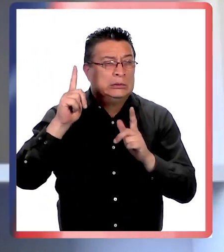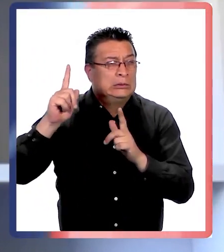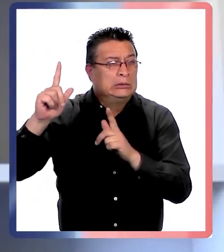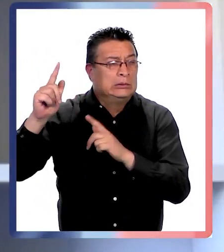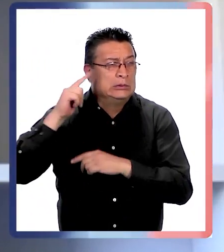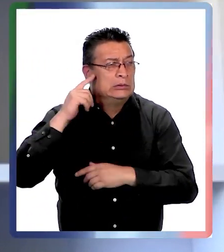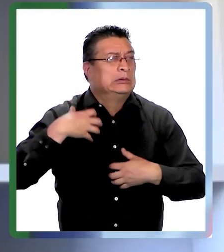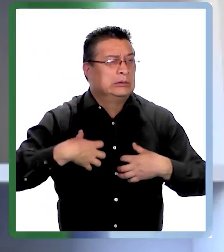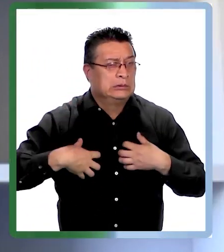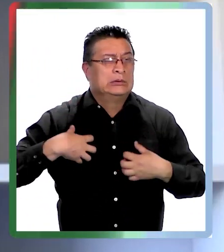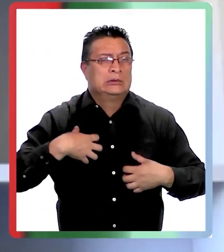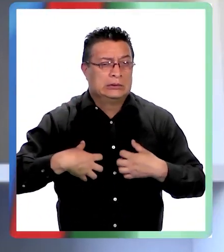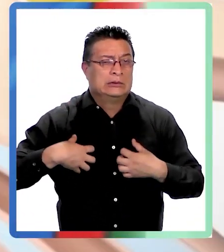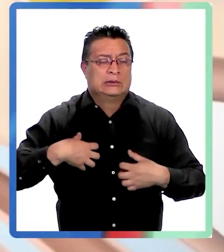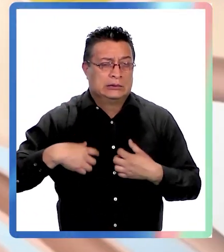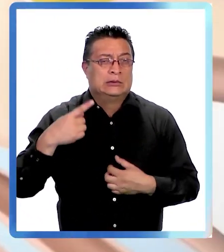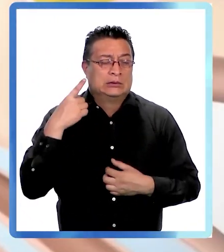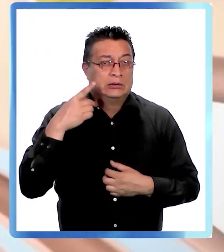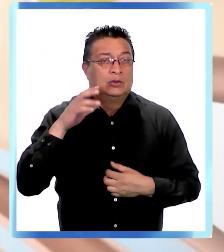que no tiene